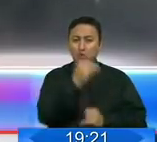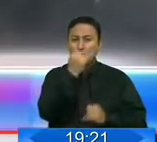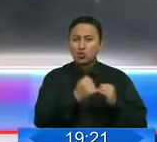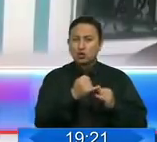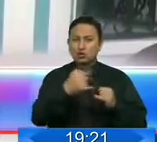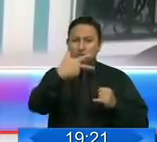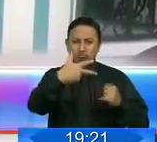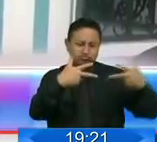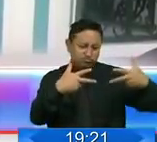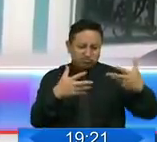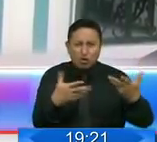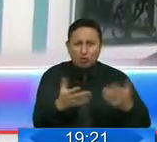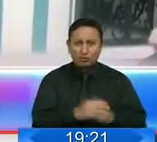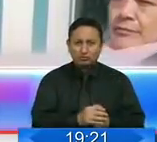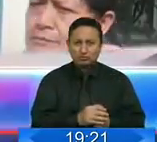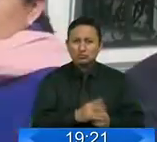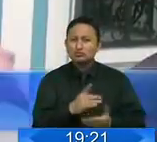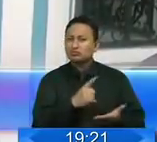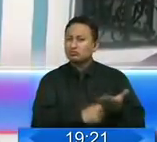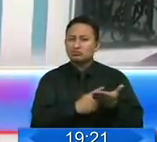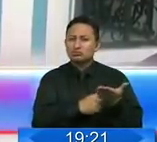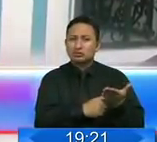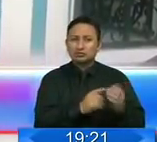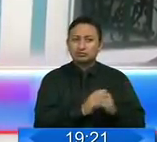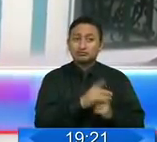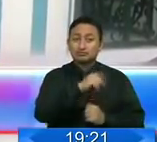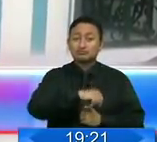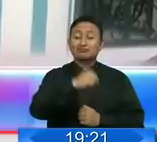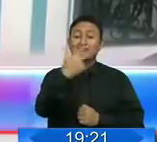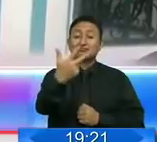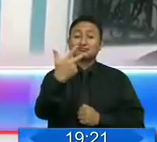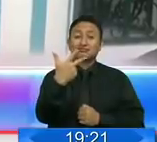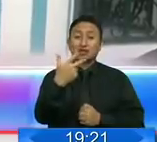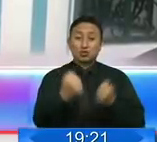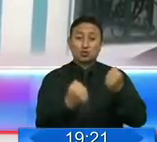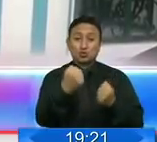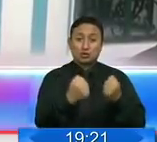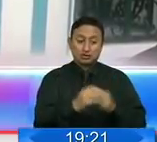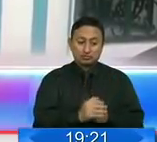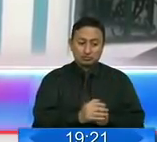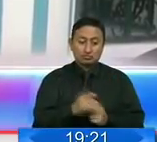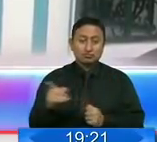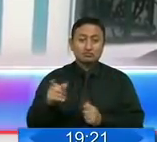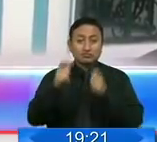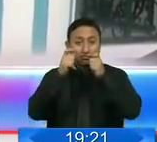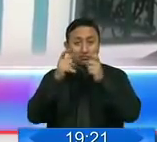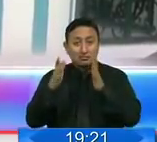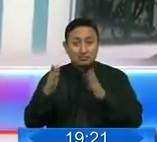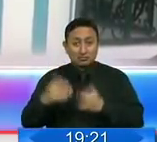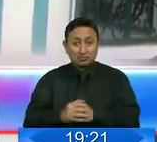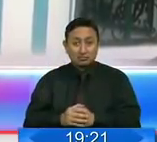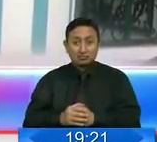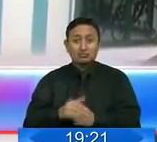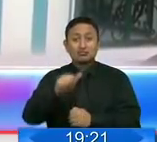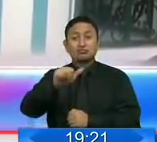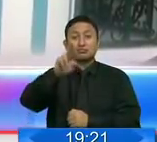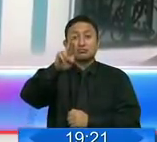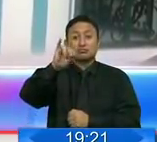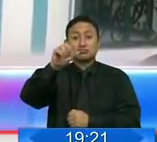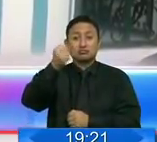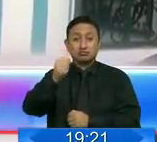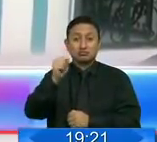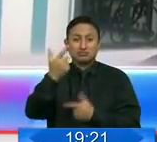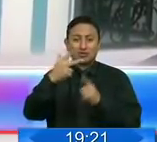vehículos. Porque efectivamente existen 3 vehículos involucrados y la doctora Grace Arias ya ha dado inicio el trámite